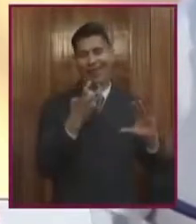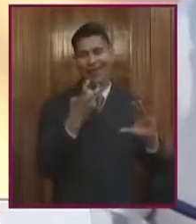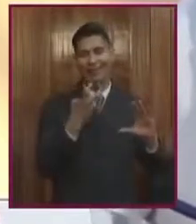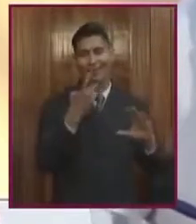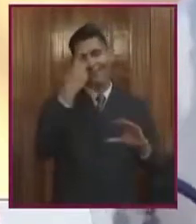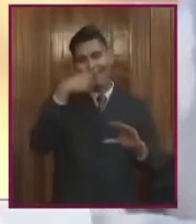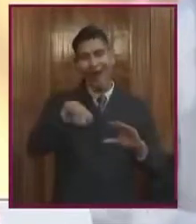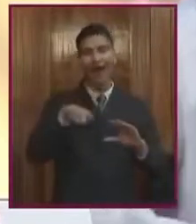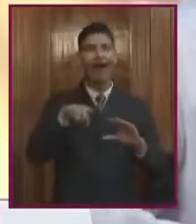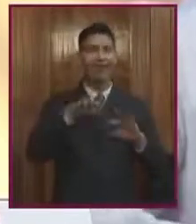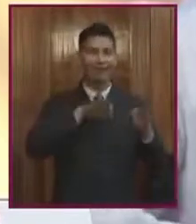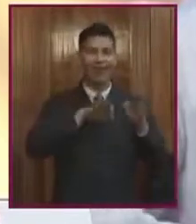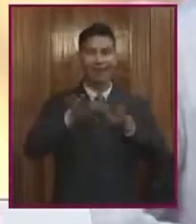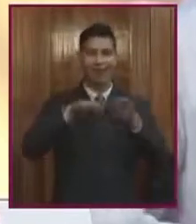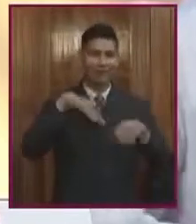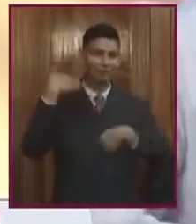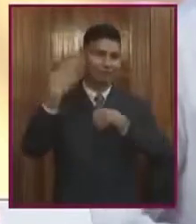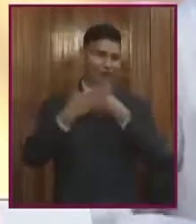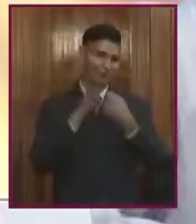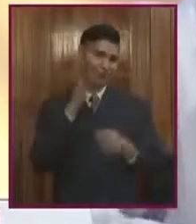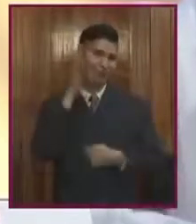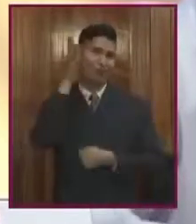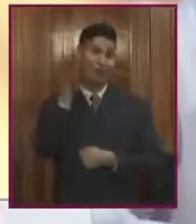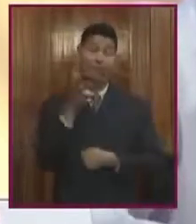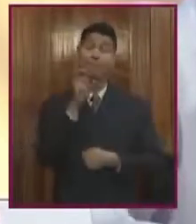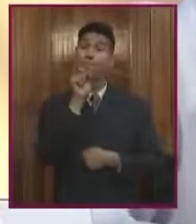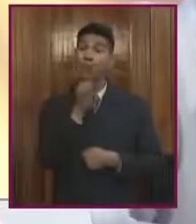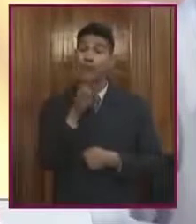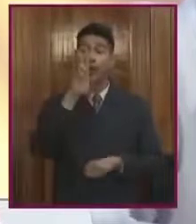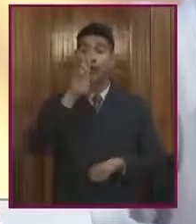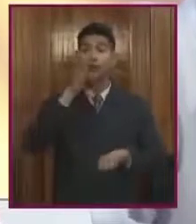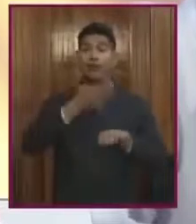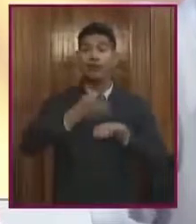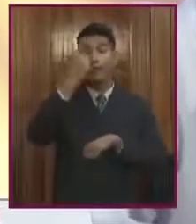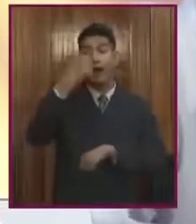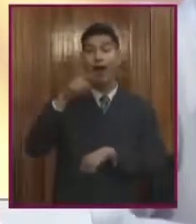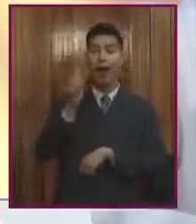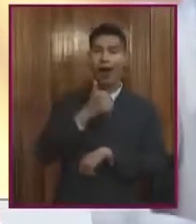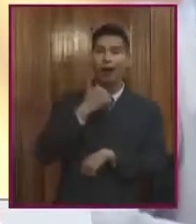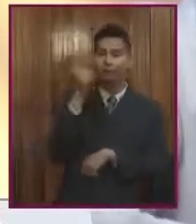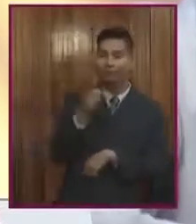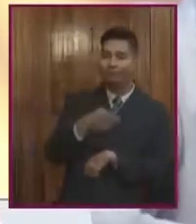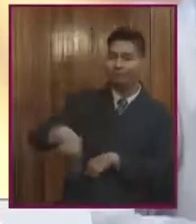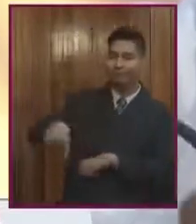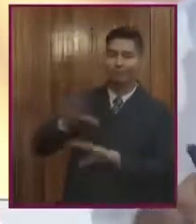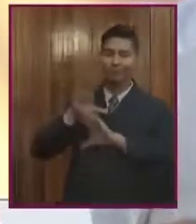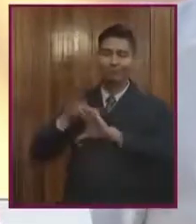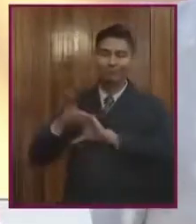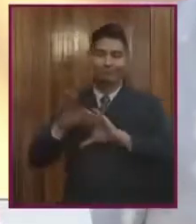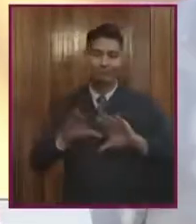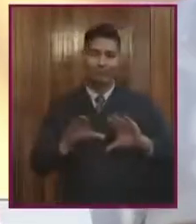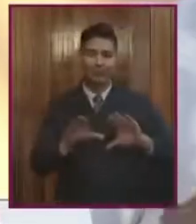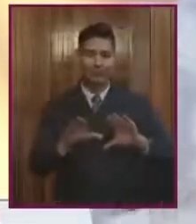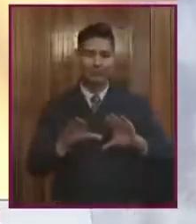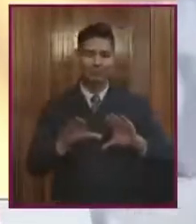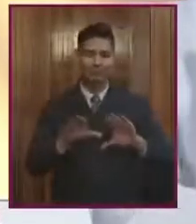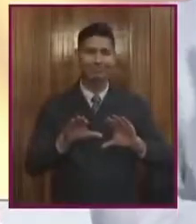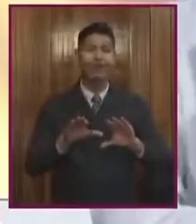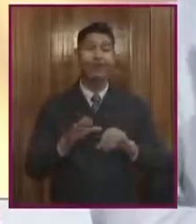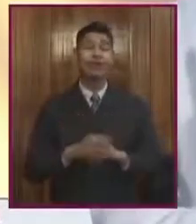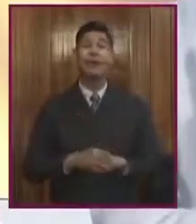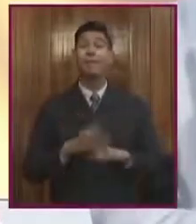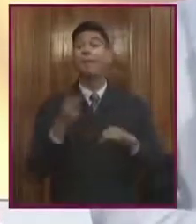una perspectiva diferente de responsabilidad en los estudiantes, una forma muy distinta de vincular